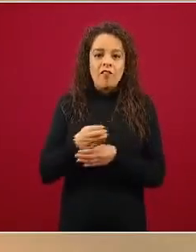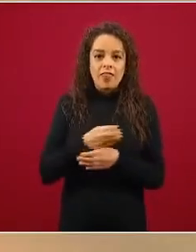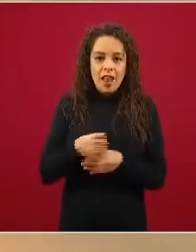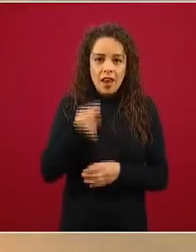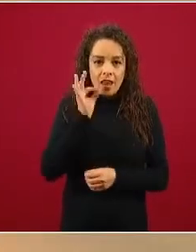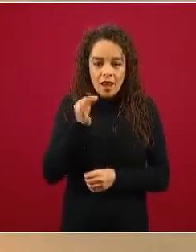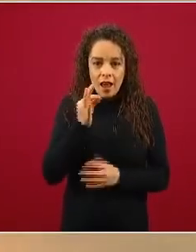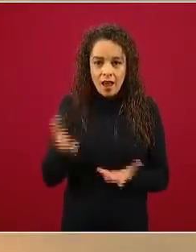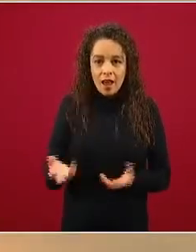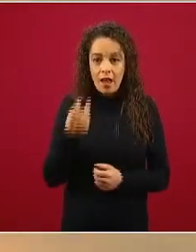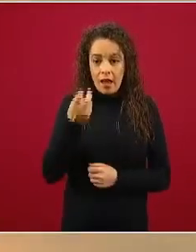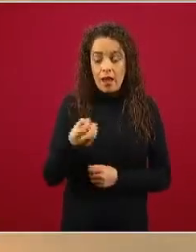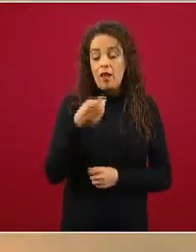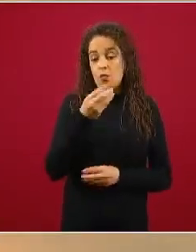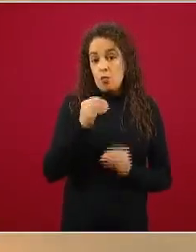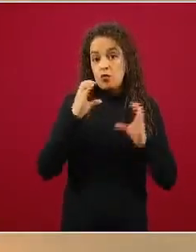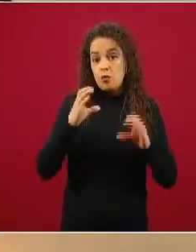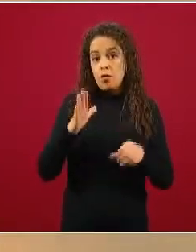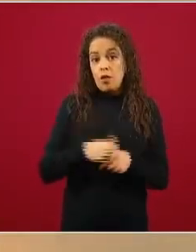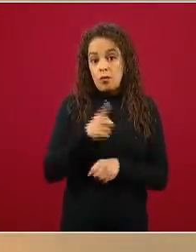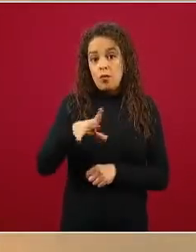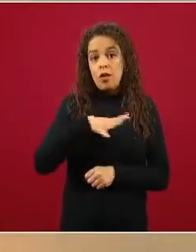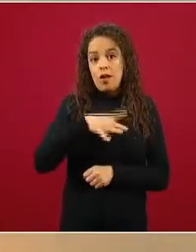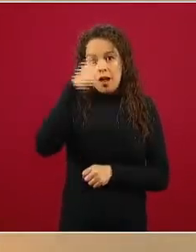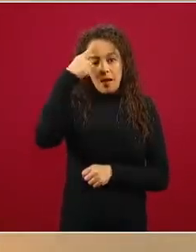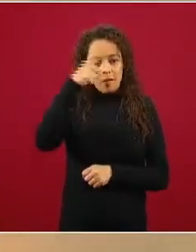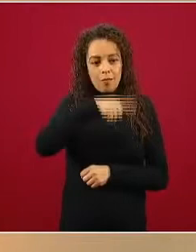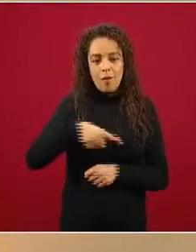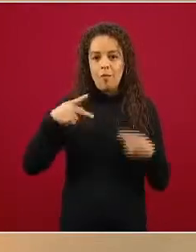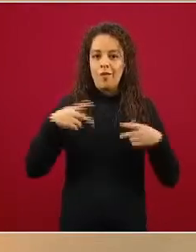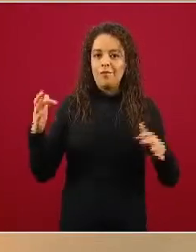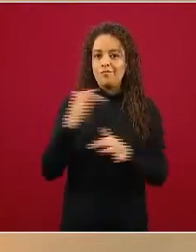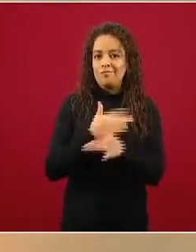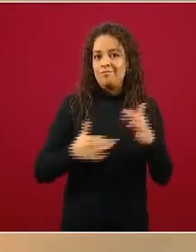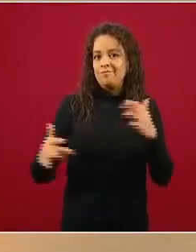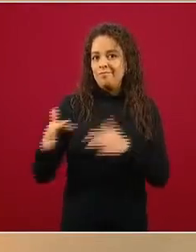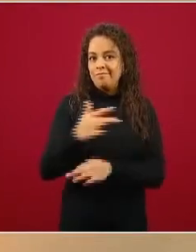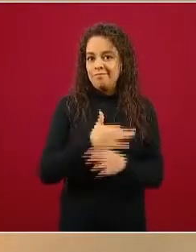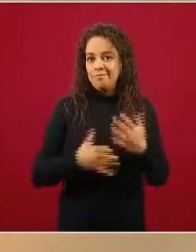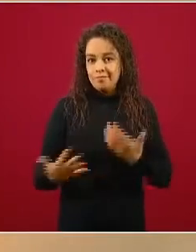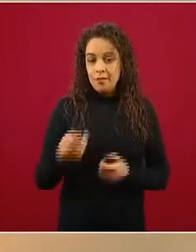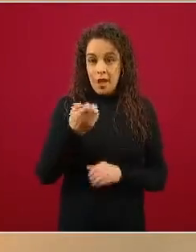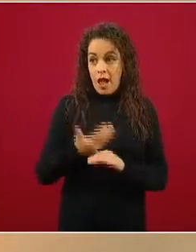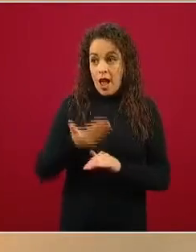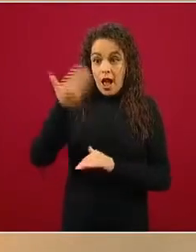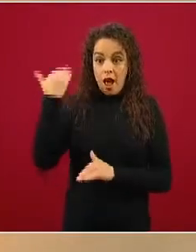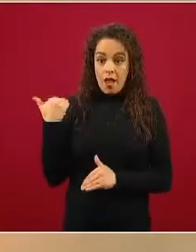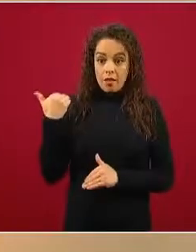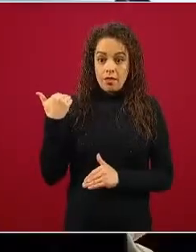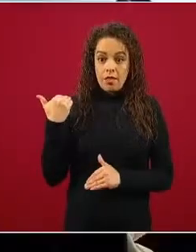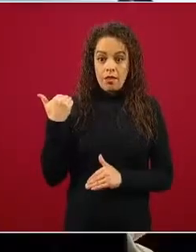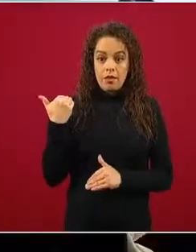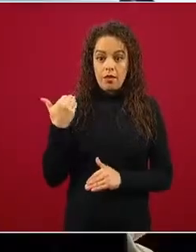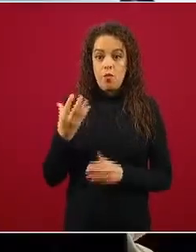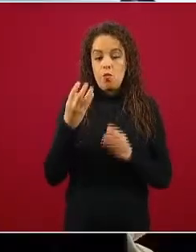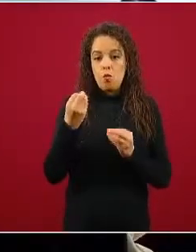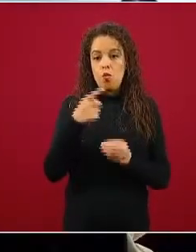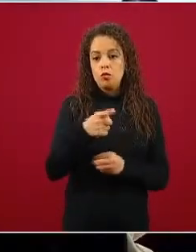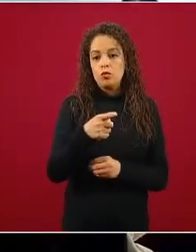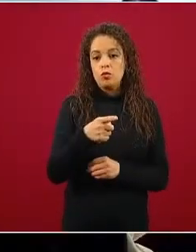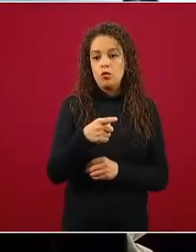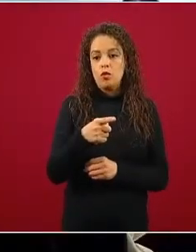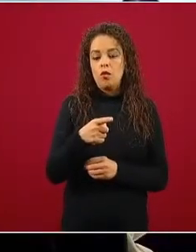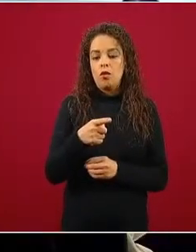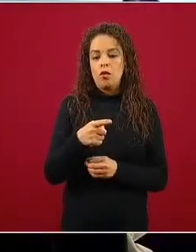pues en muchas de ellas se tienen áreas comunes como estas, en donde pues antes se generaban pues este tipo